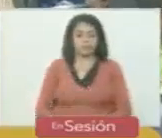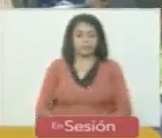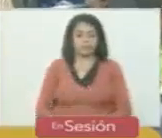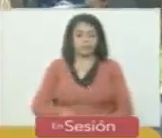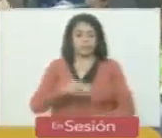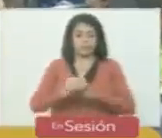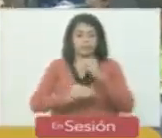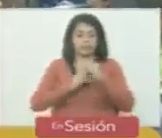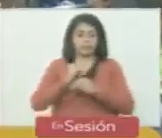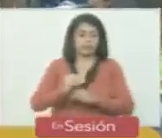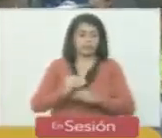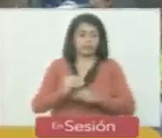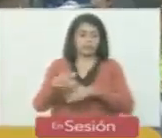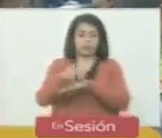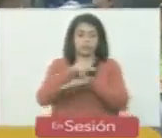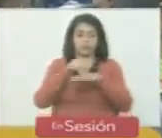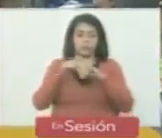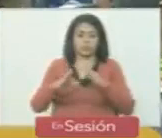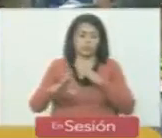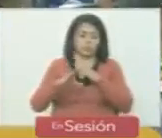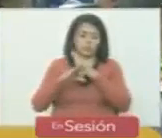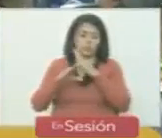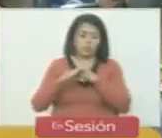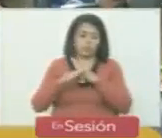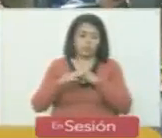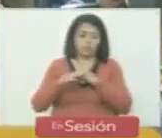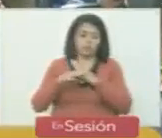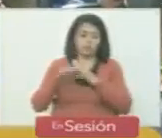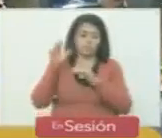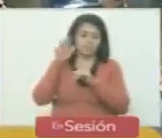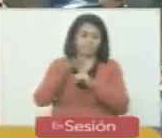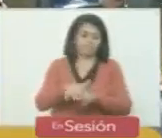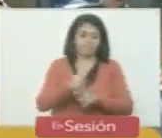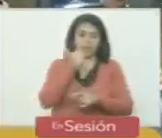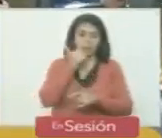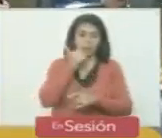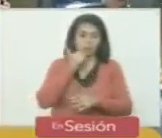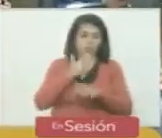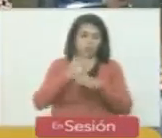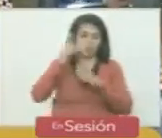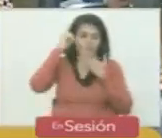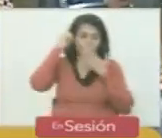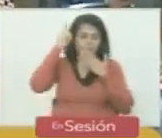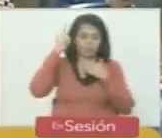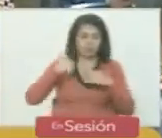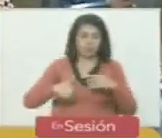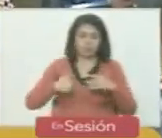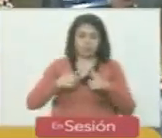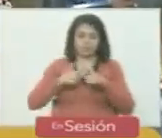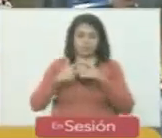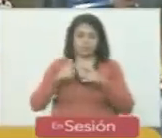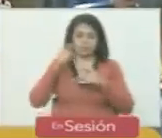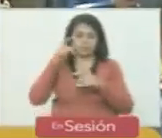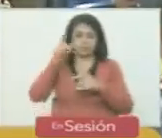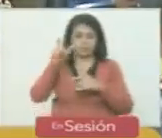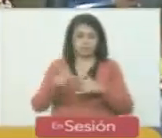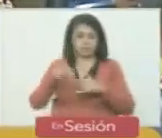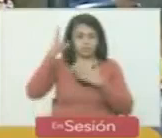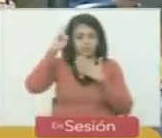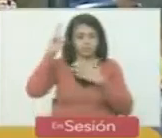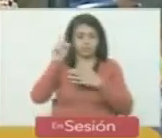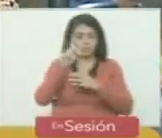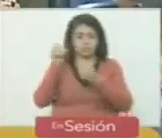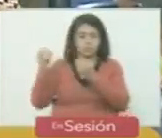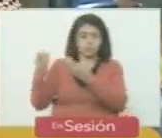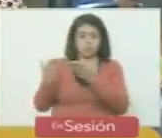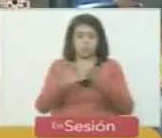estaba haciendo, lo que hacía el gobierno en contra del trato que se le daba a los indígenas en Canadá, ese indígena no fue